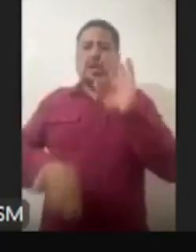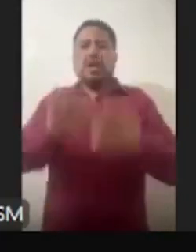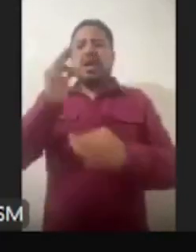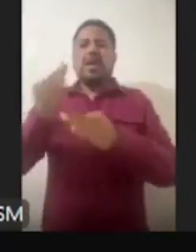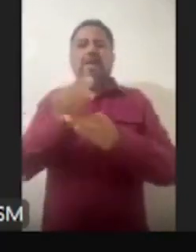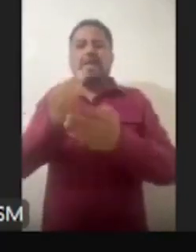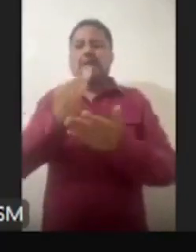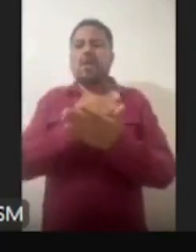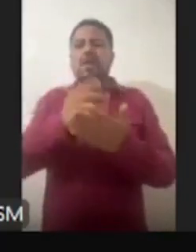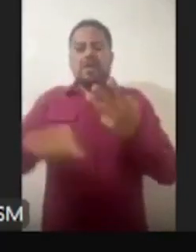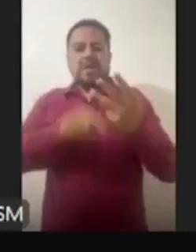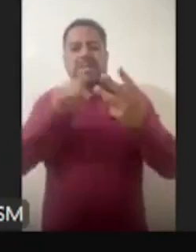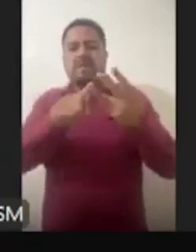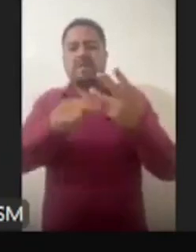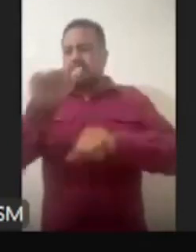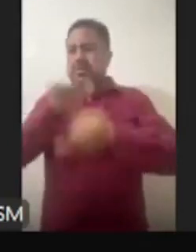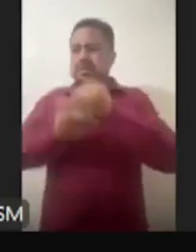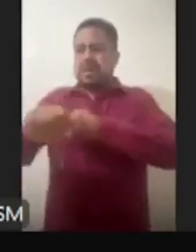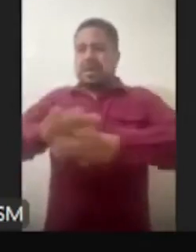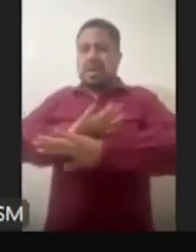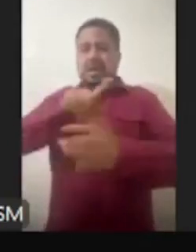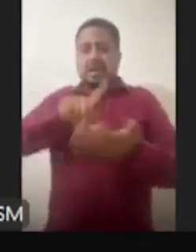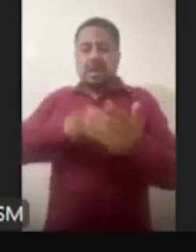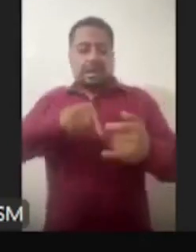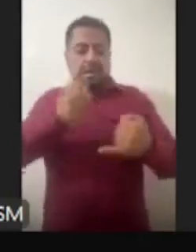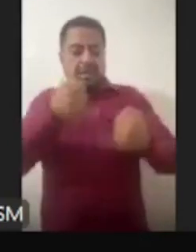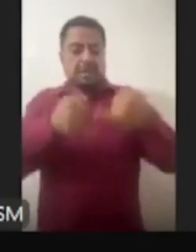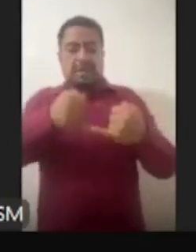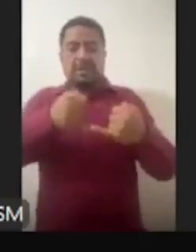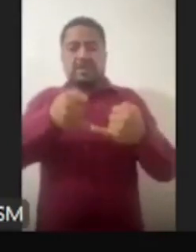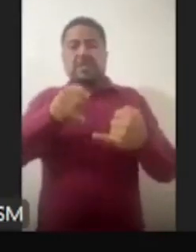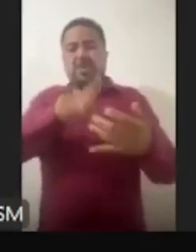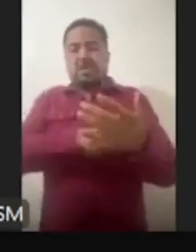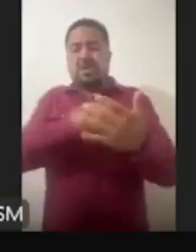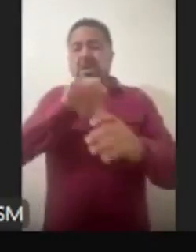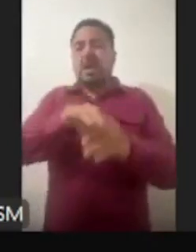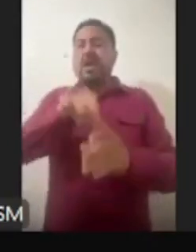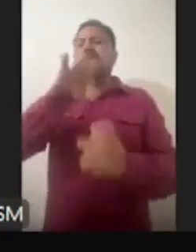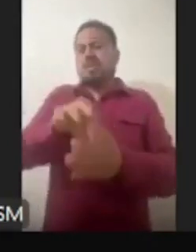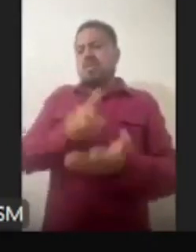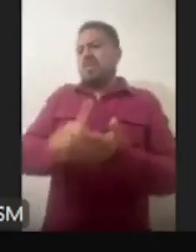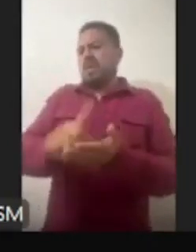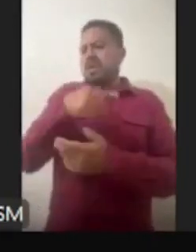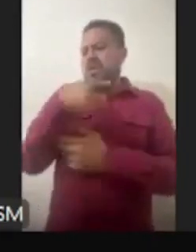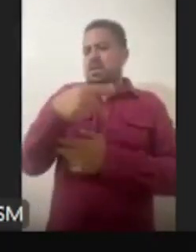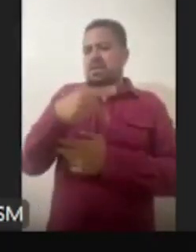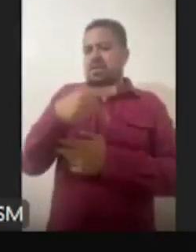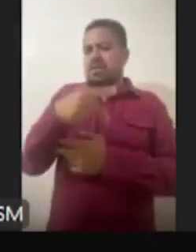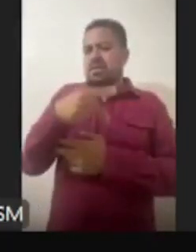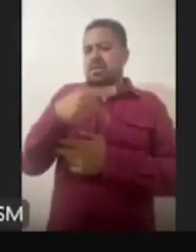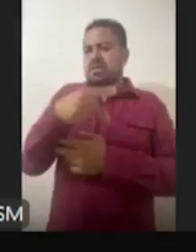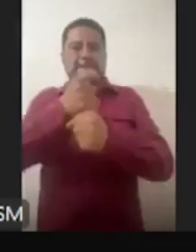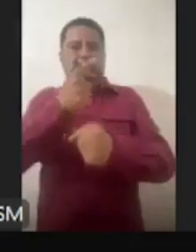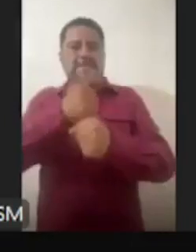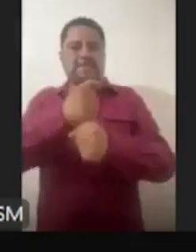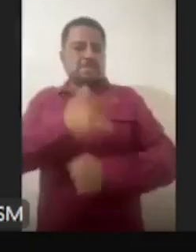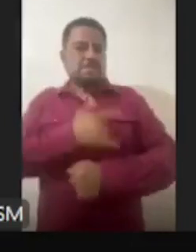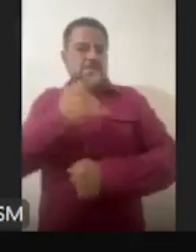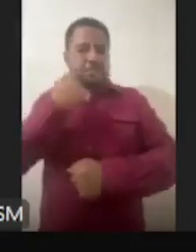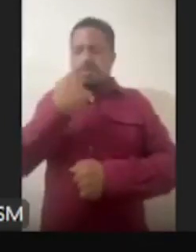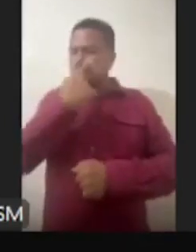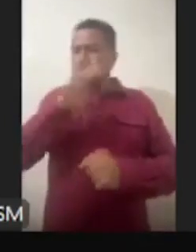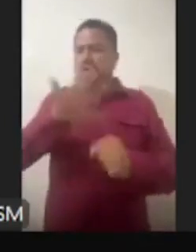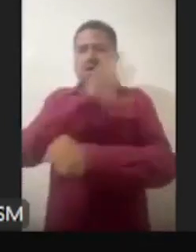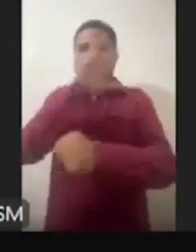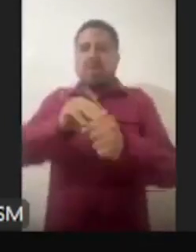restitución por parte de este tribunal en plenitud de jurisdicción de su derecho a ser votados. Respecto al primero, se estima fundado, toda vez que el acuerdo impugnado adolece